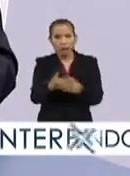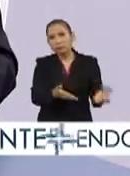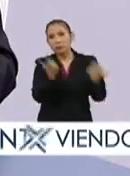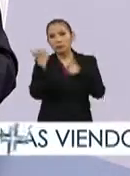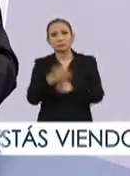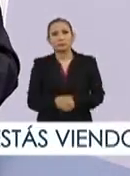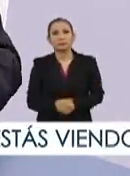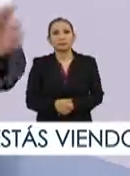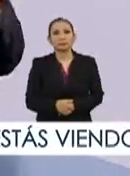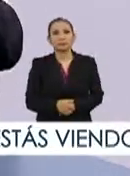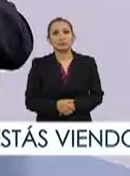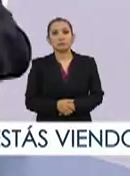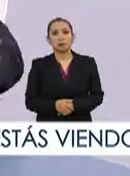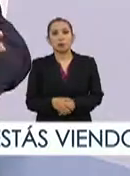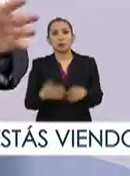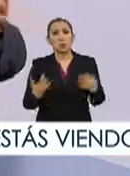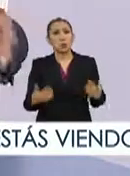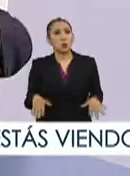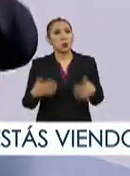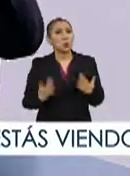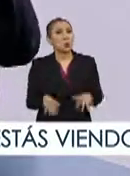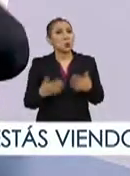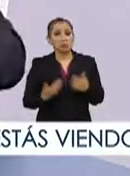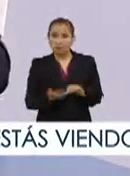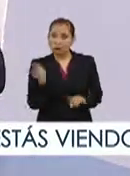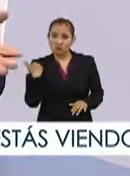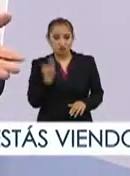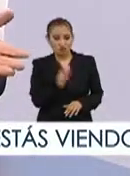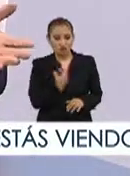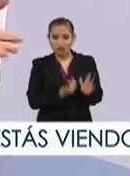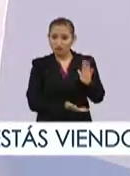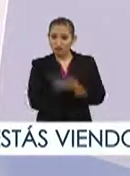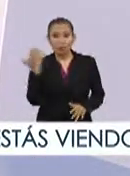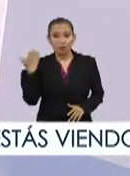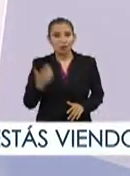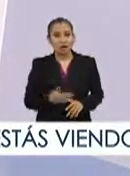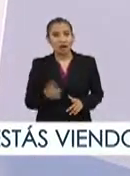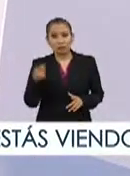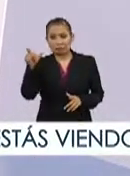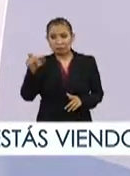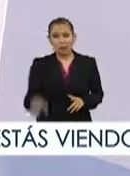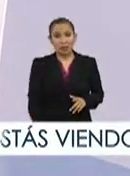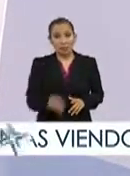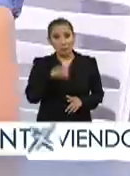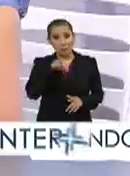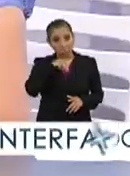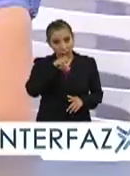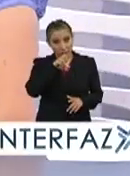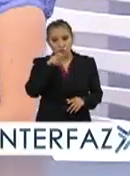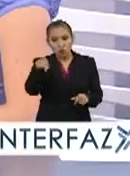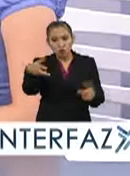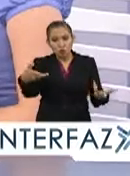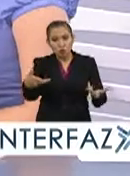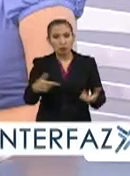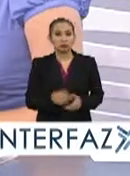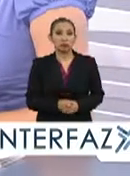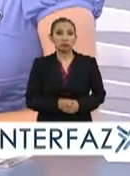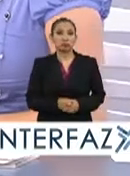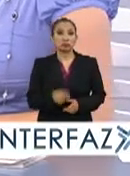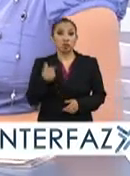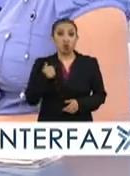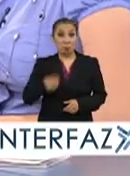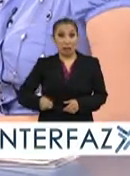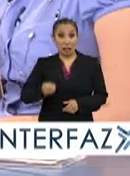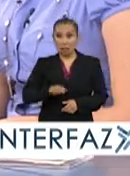vámonos. Qué historia, ¿no? Sí, solamente digna de un personaje. Dice, le dije como a Marillo: ¿tú qué hiciste? Marillo. Dice: fui por